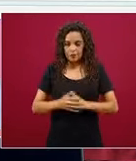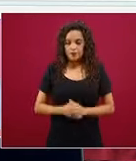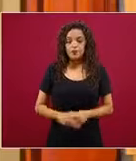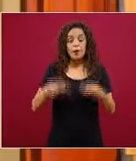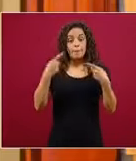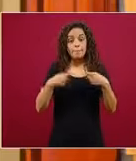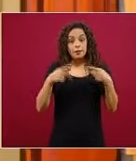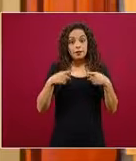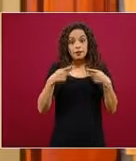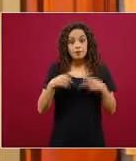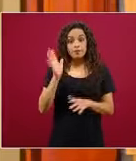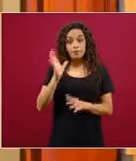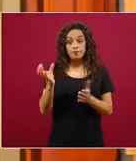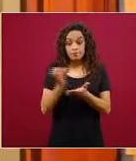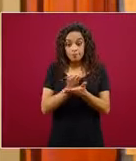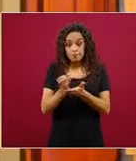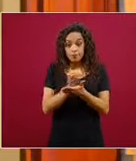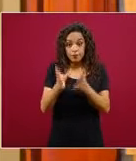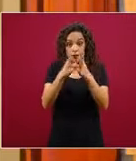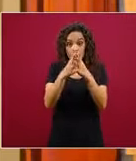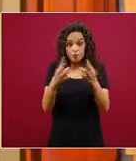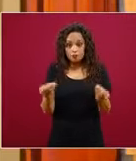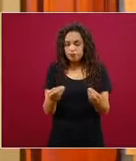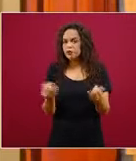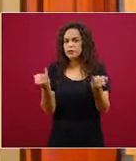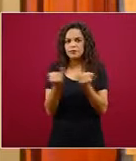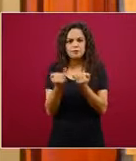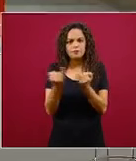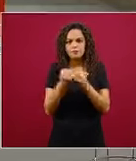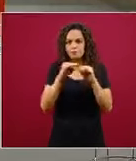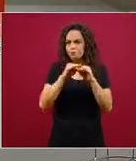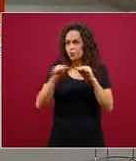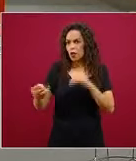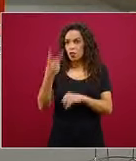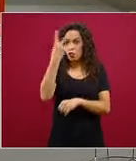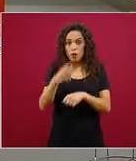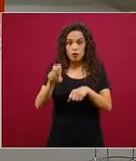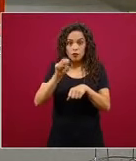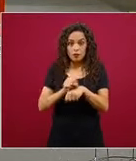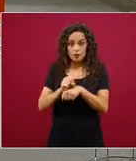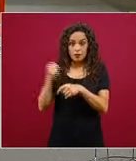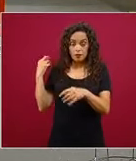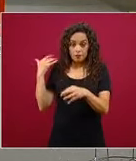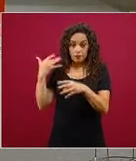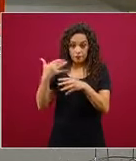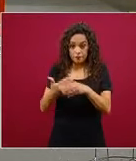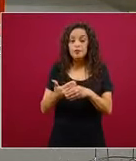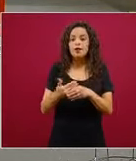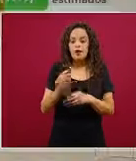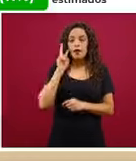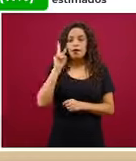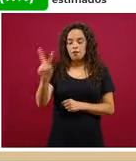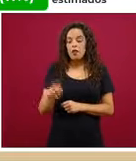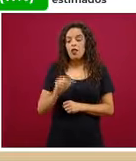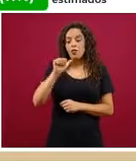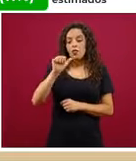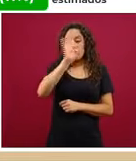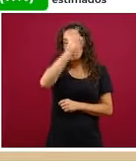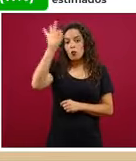recuperando han seguido un patrón similar. El incremento de las últimas dos semanas graficadas es de un más